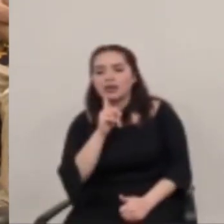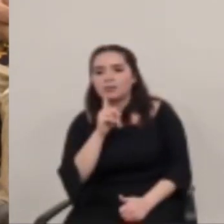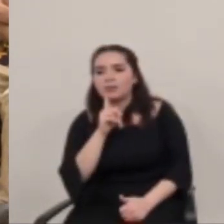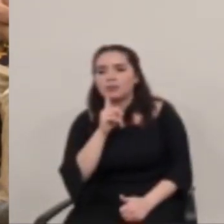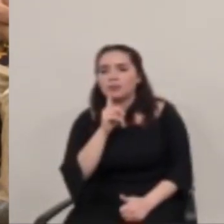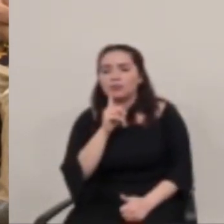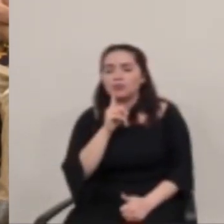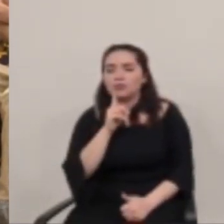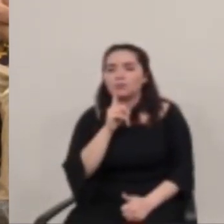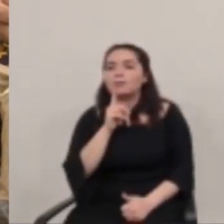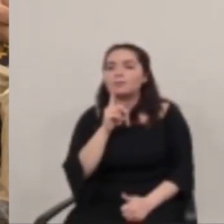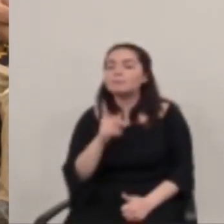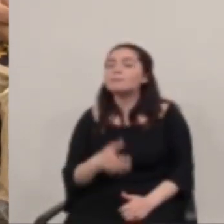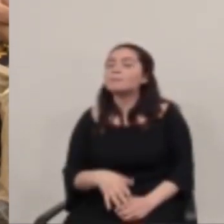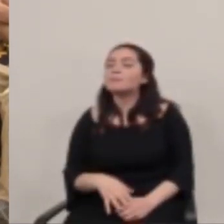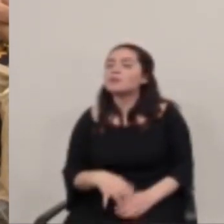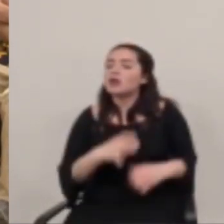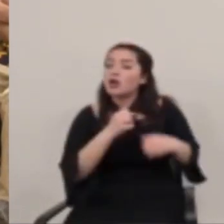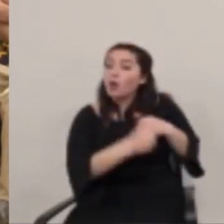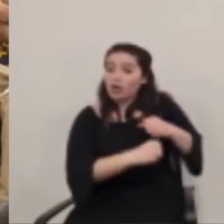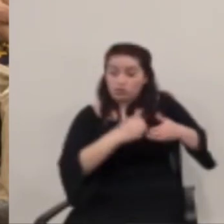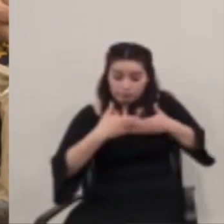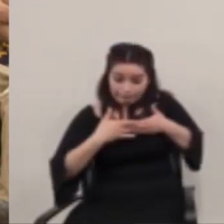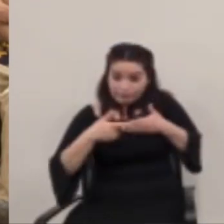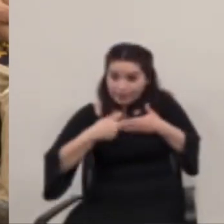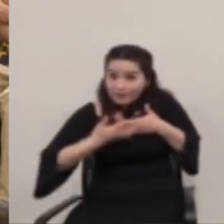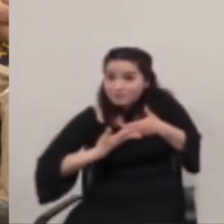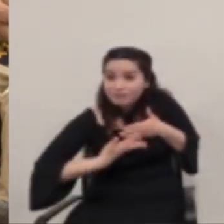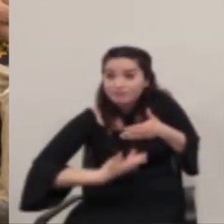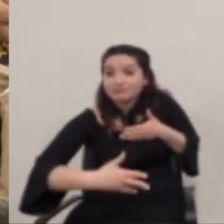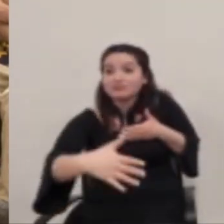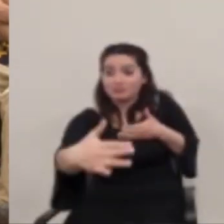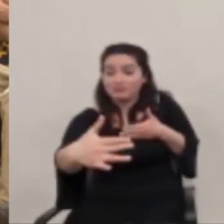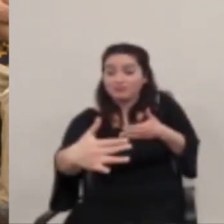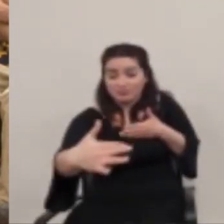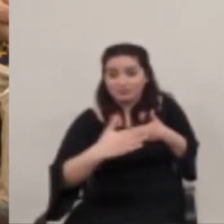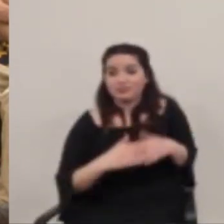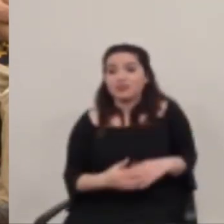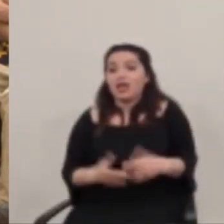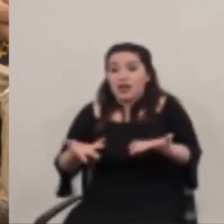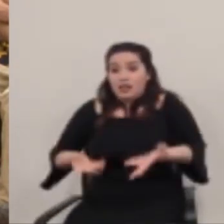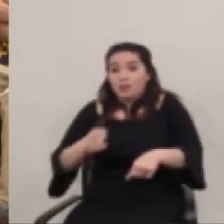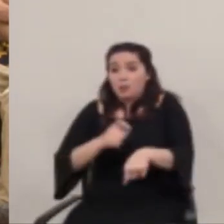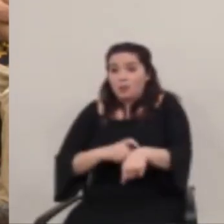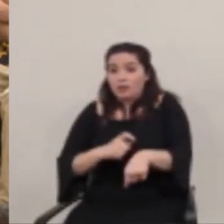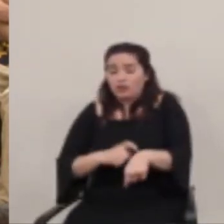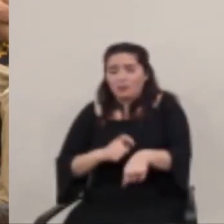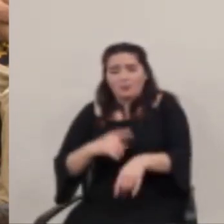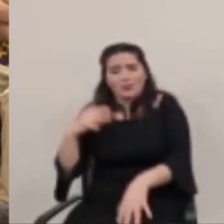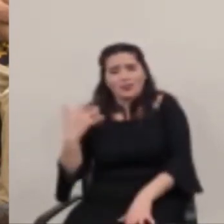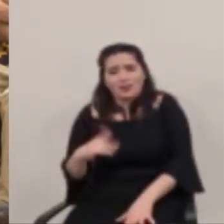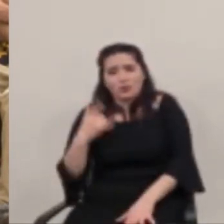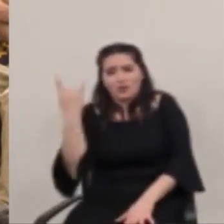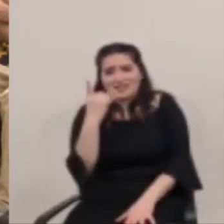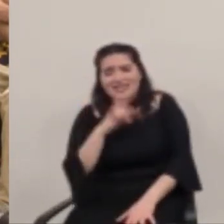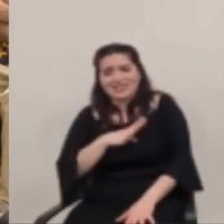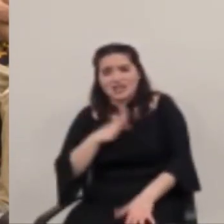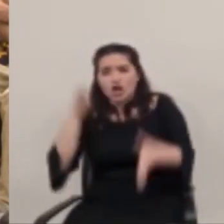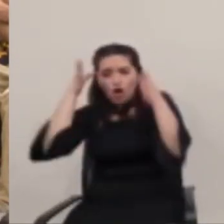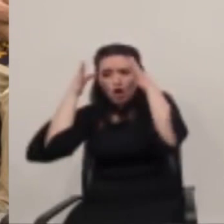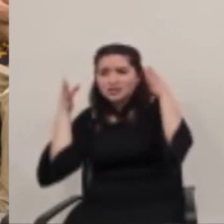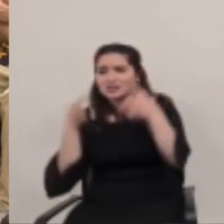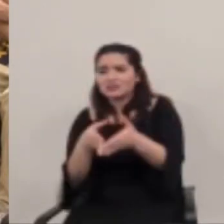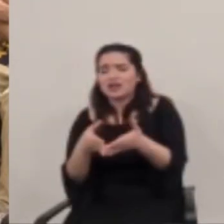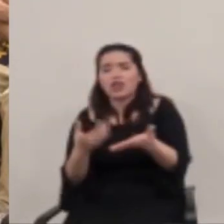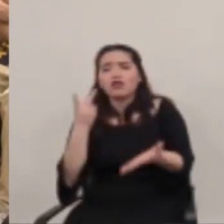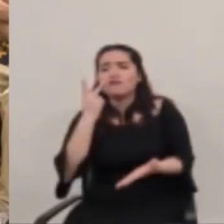digamos, en los años que siguen. En este momento, fundamentalmente, la Universidad de Chile está concentrándose en ver de